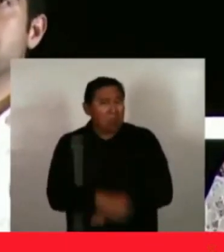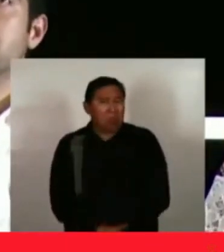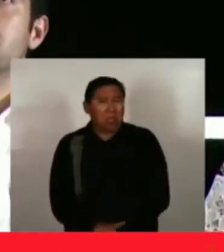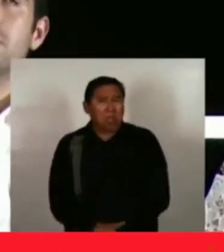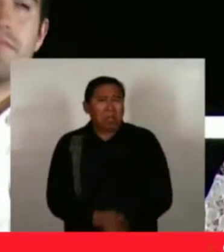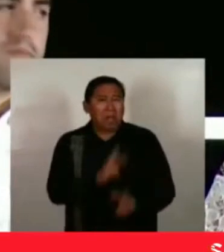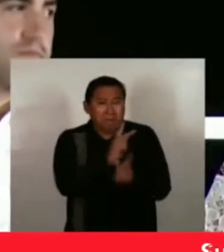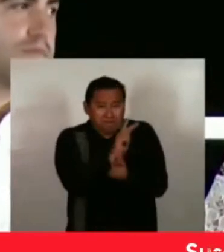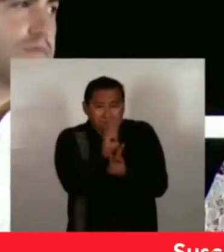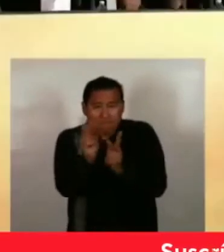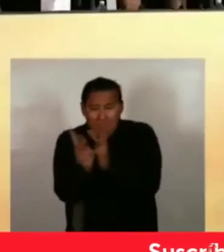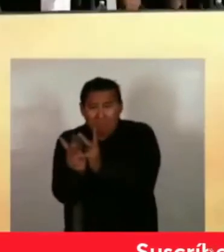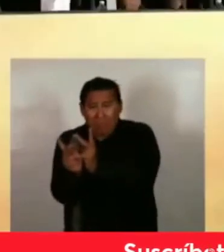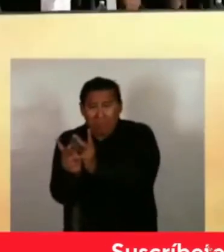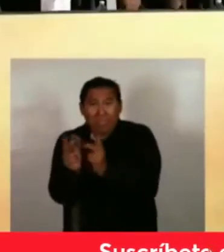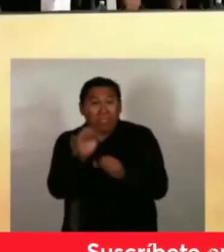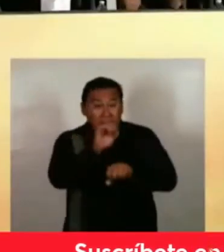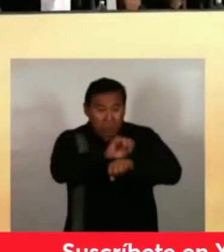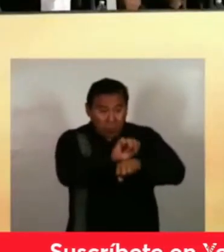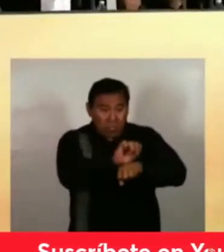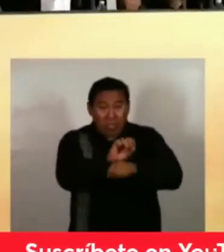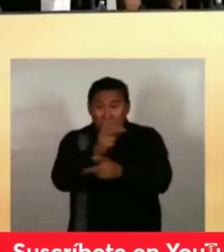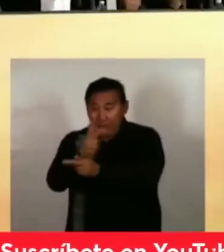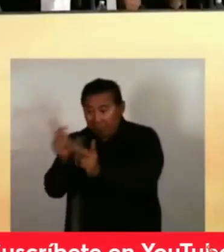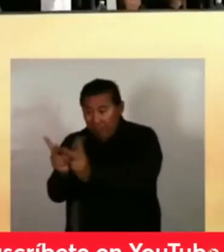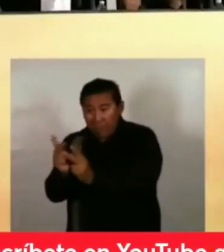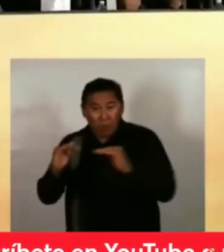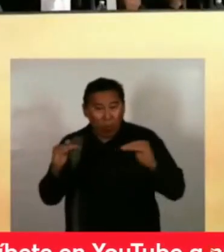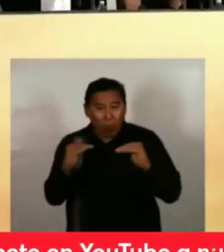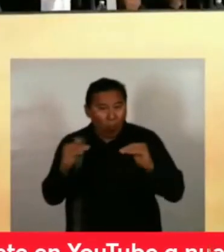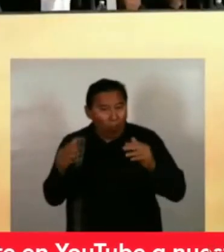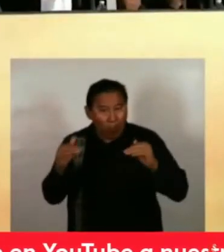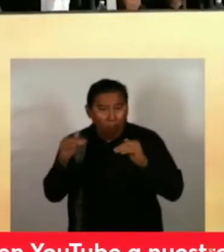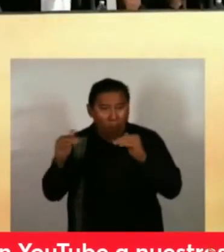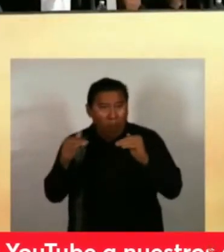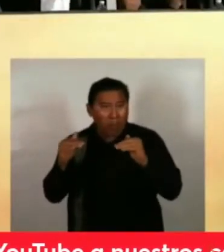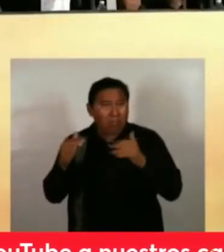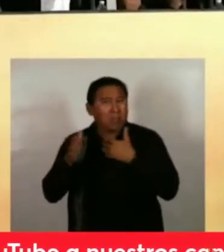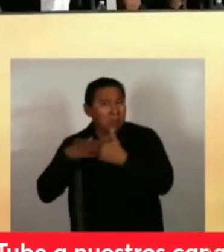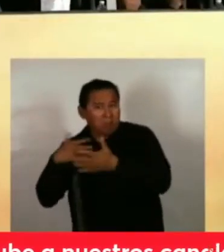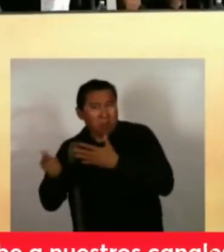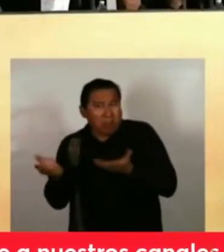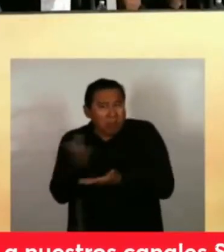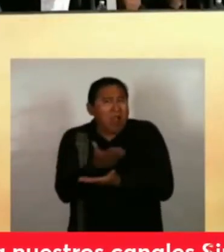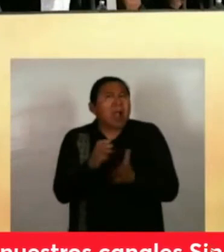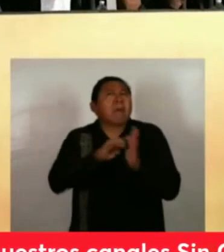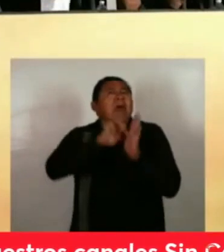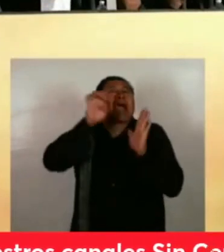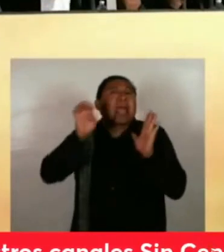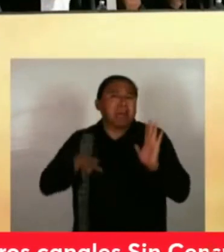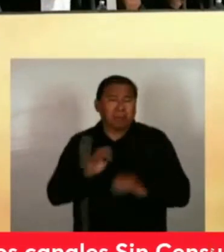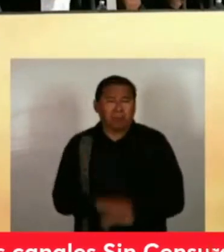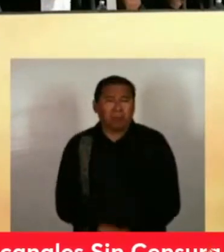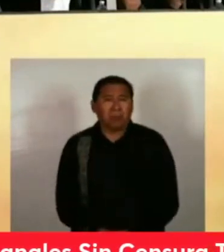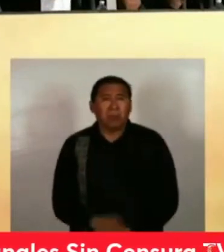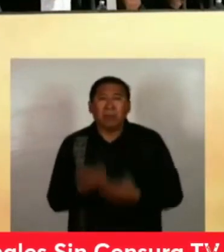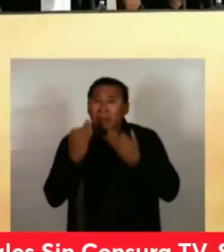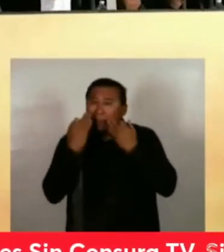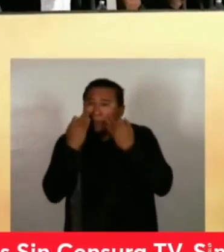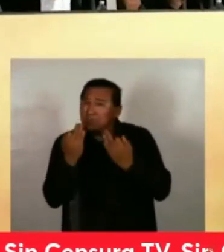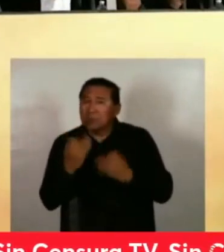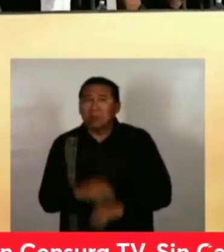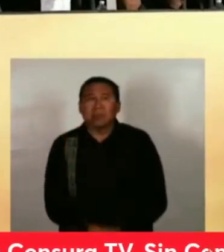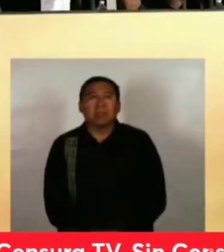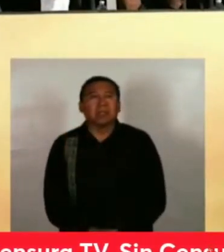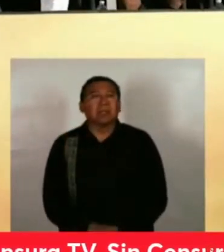de preparatorias que de secundarias. Y no es que sea el mejor modelo, pero lo pongo como ejemplo para que no digan que